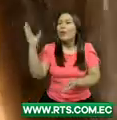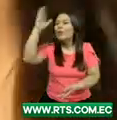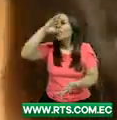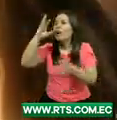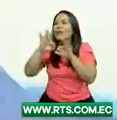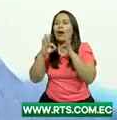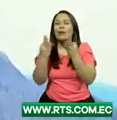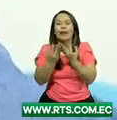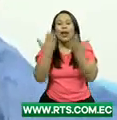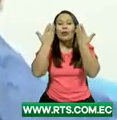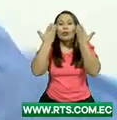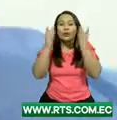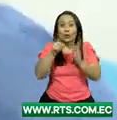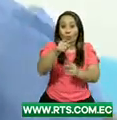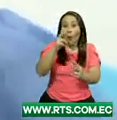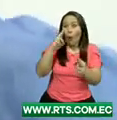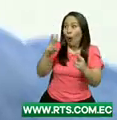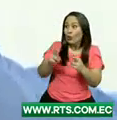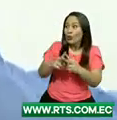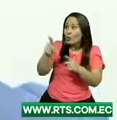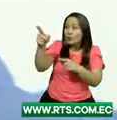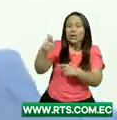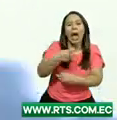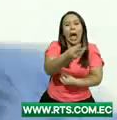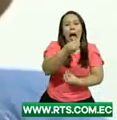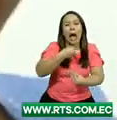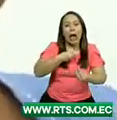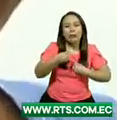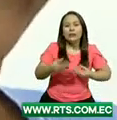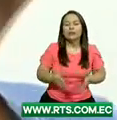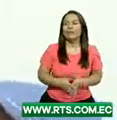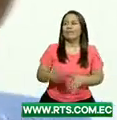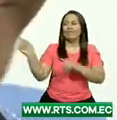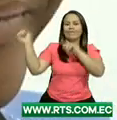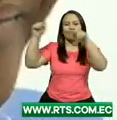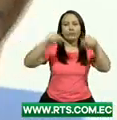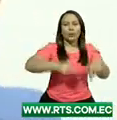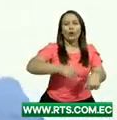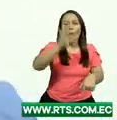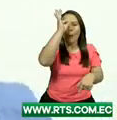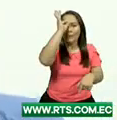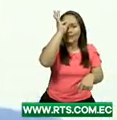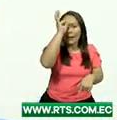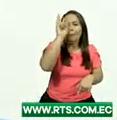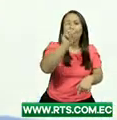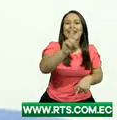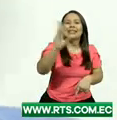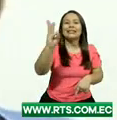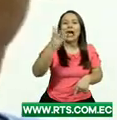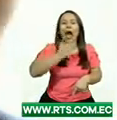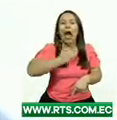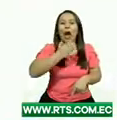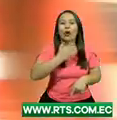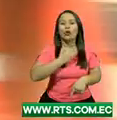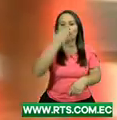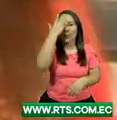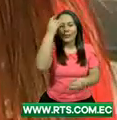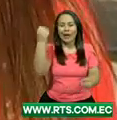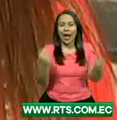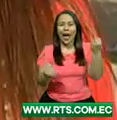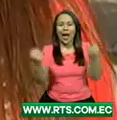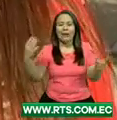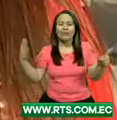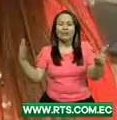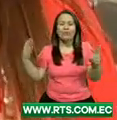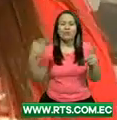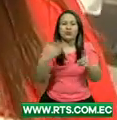contactar para explicarles que vives que es que llegó a este hospital el día 26 de agosto llega por un accidente de tránsito que